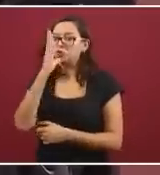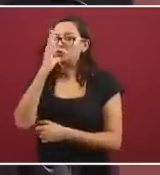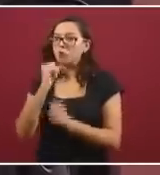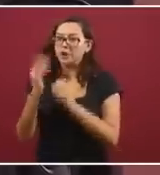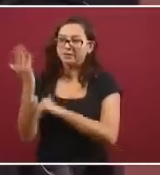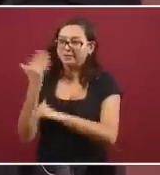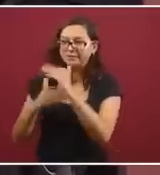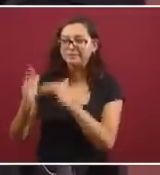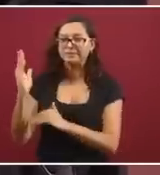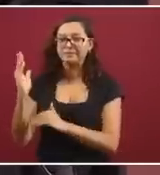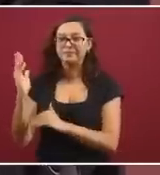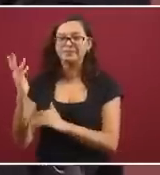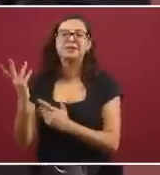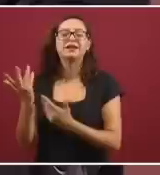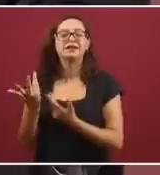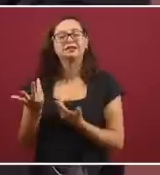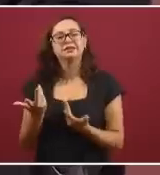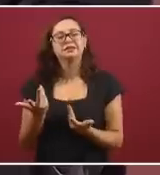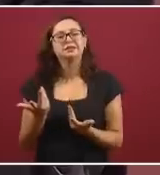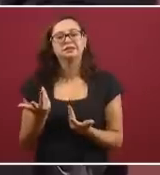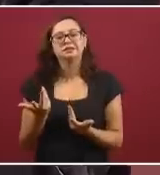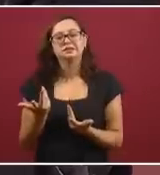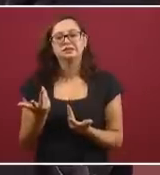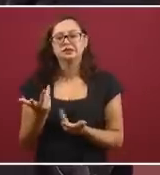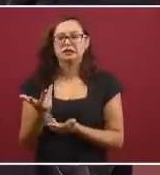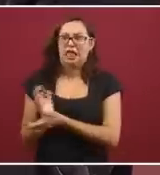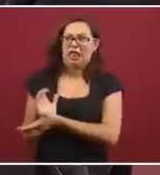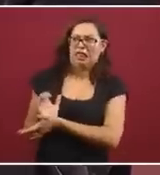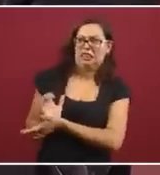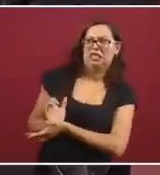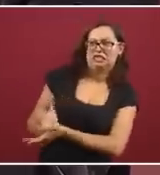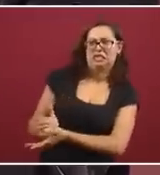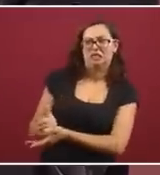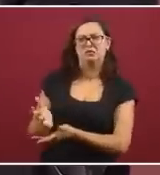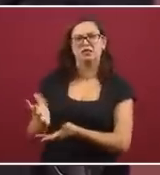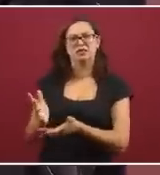y no es un asunto discriminatorio